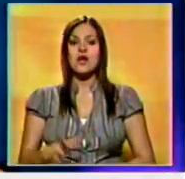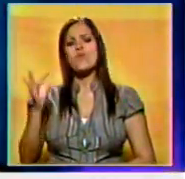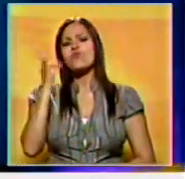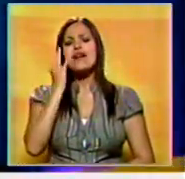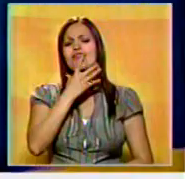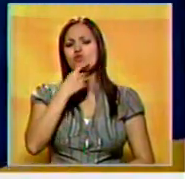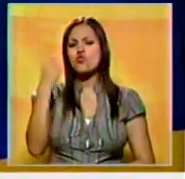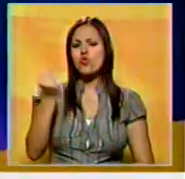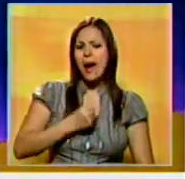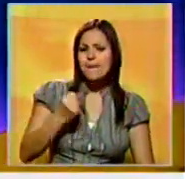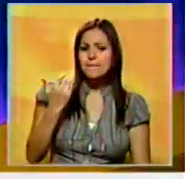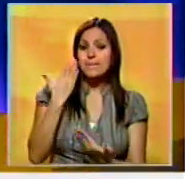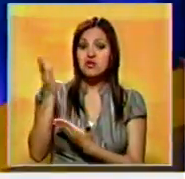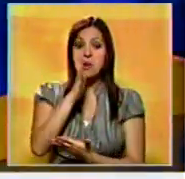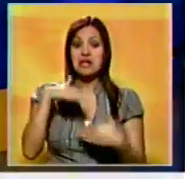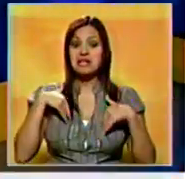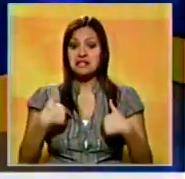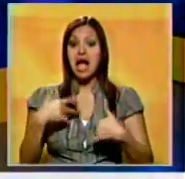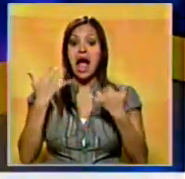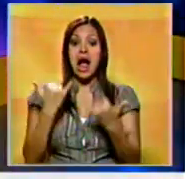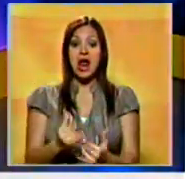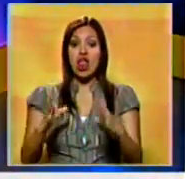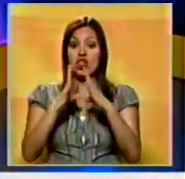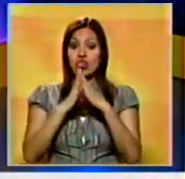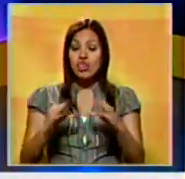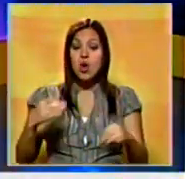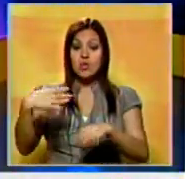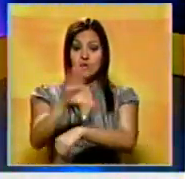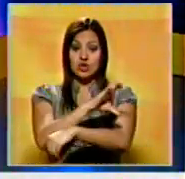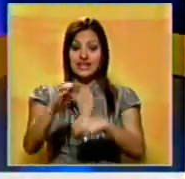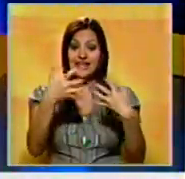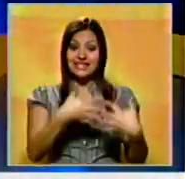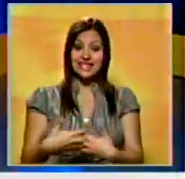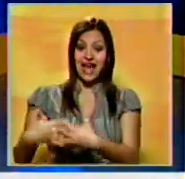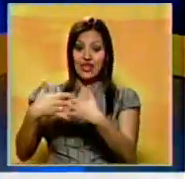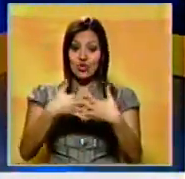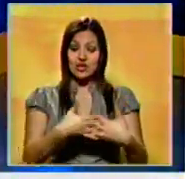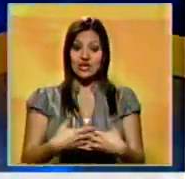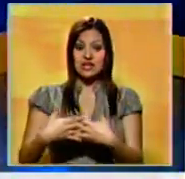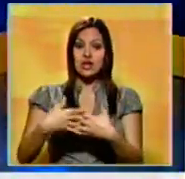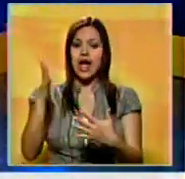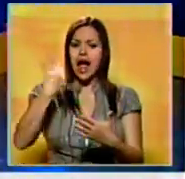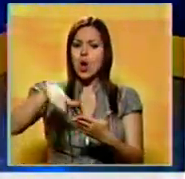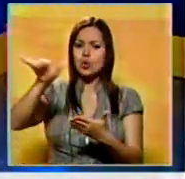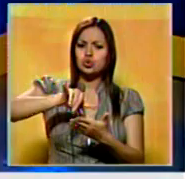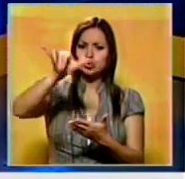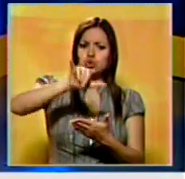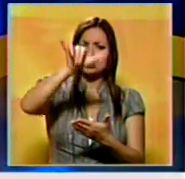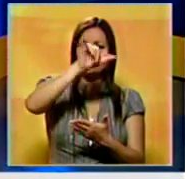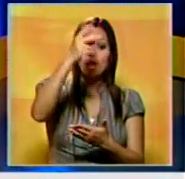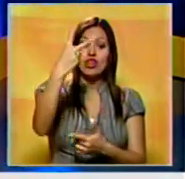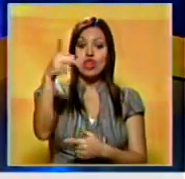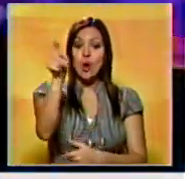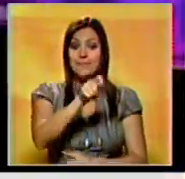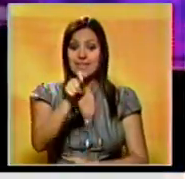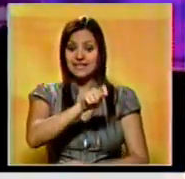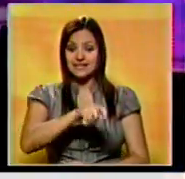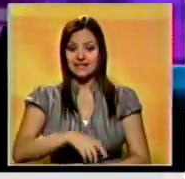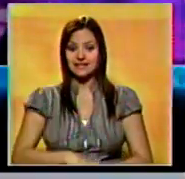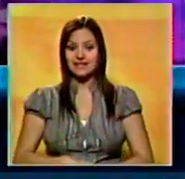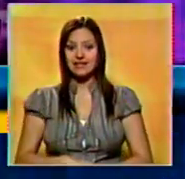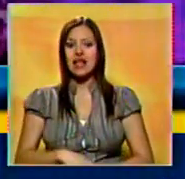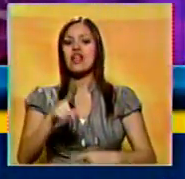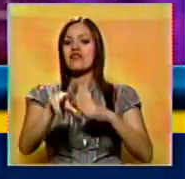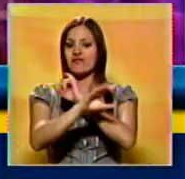Gloria Trevi no se cansa y ahora llevará todo su repertorio a los Estados Unidos en una gira que durará 2 meses. Luego